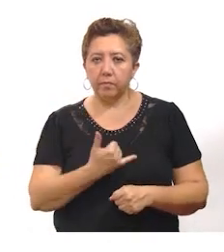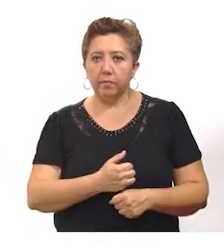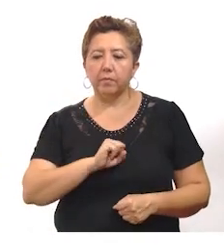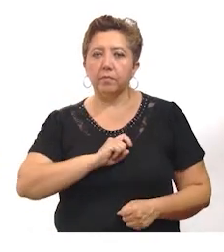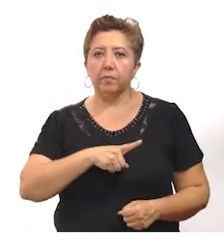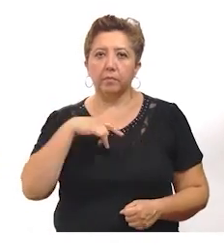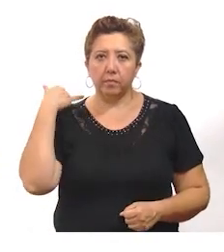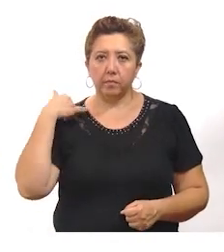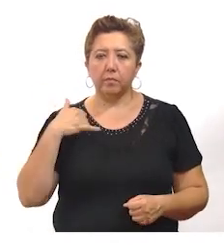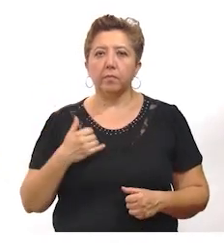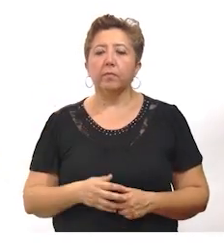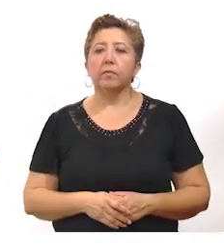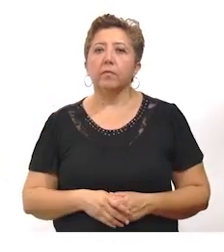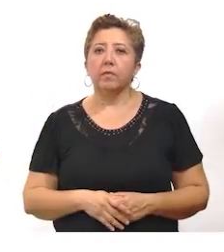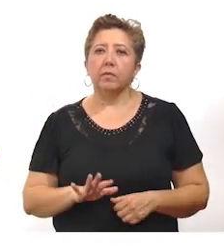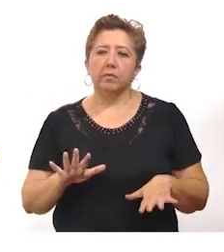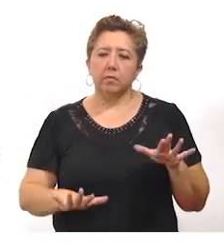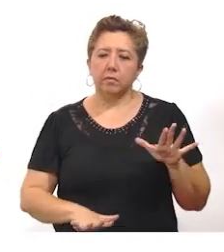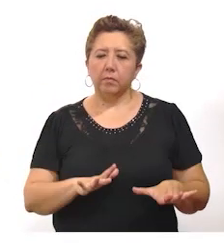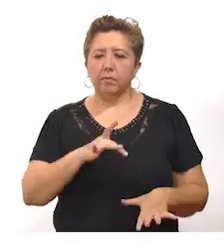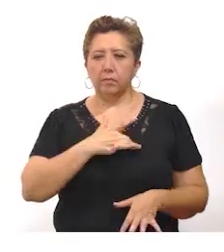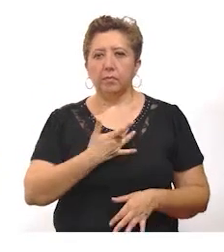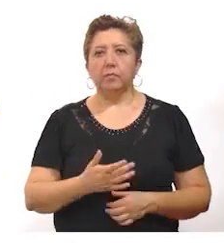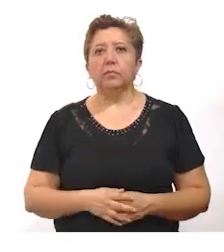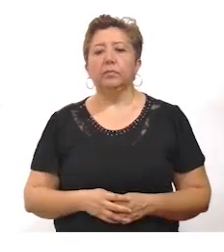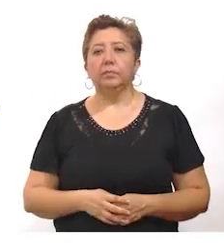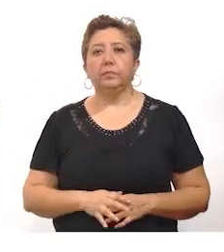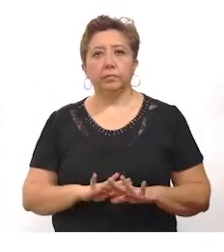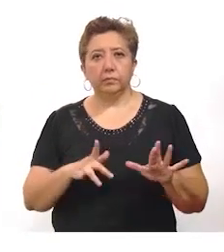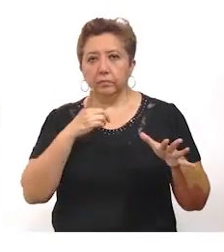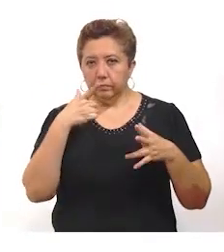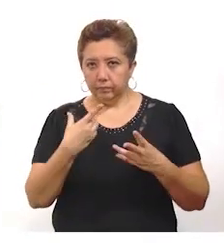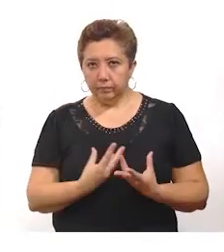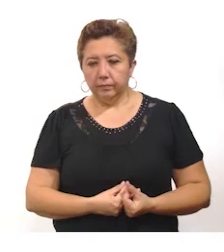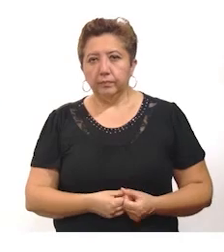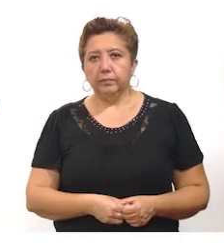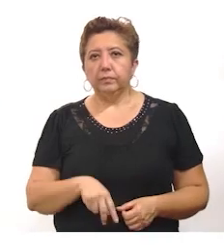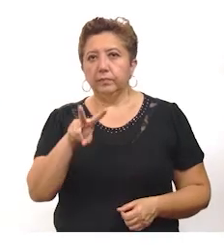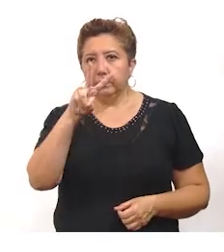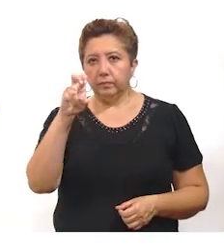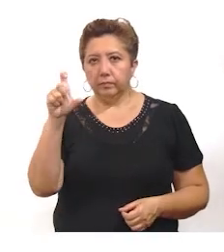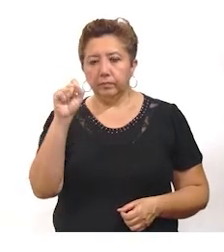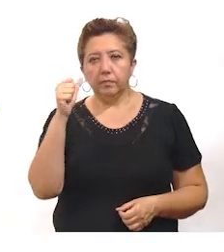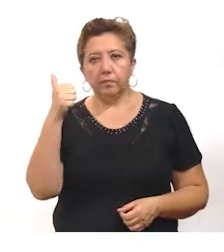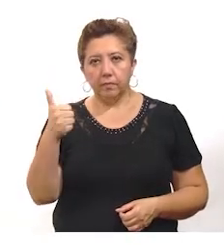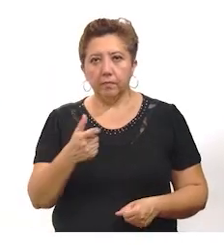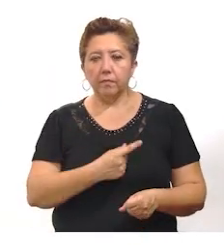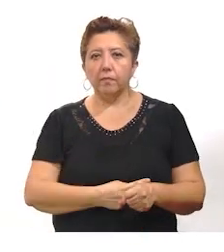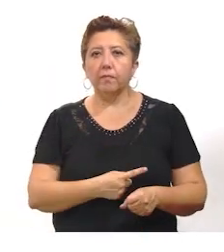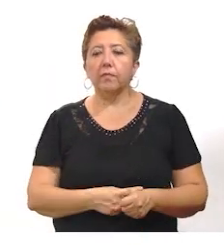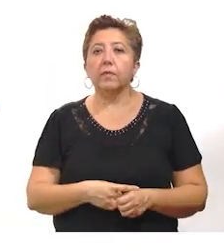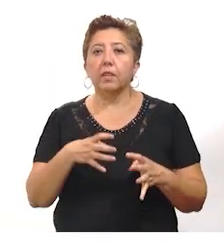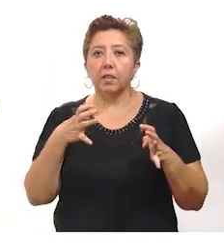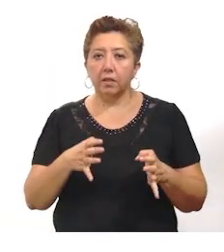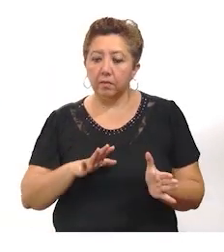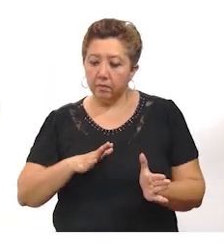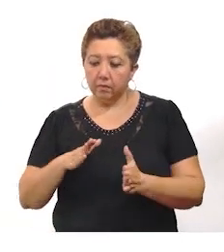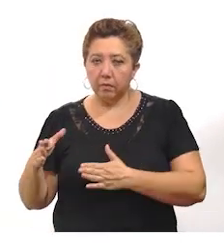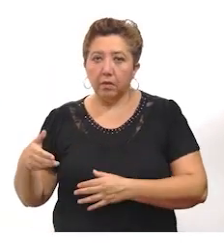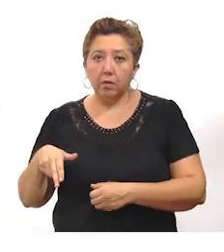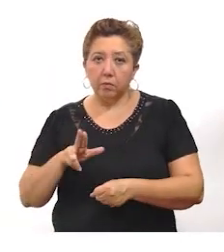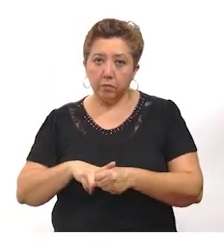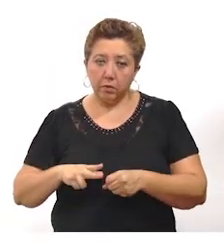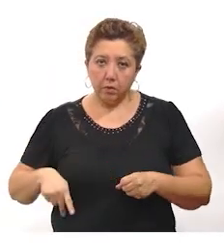personal médico de la Secretaría de Salud. Presentan síntomas leves. Como ya mencionamos, 226 de los casos positivos están